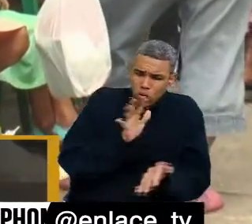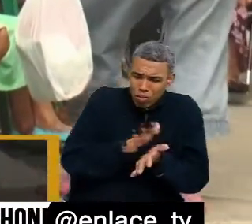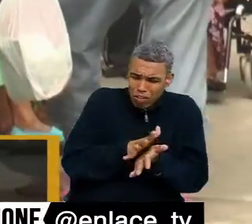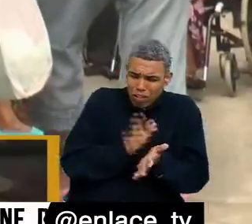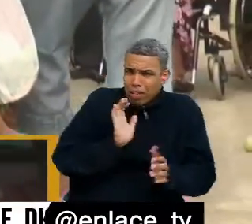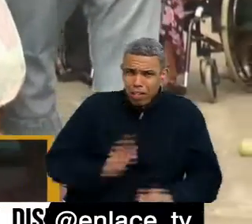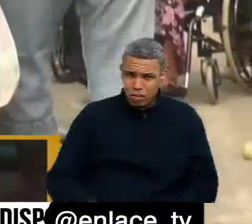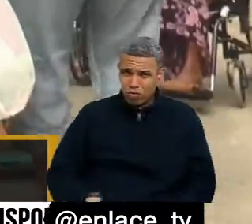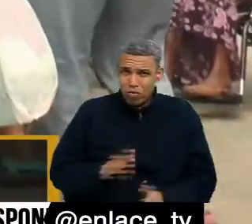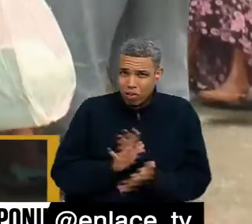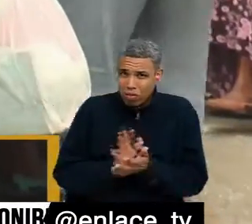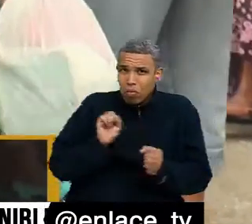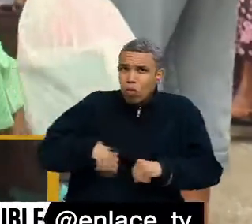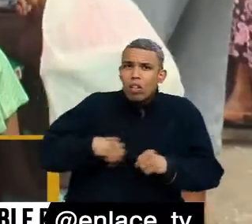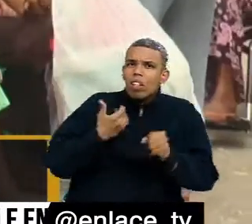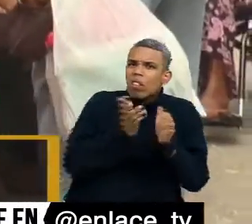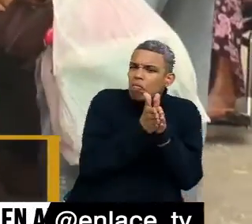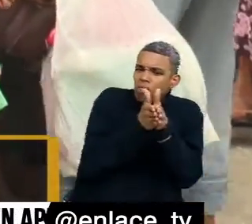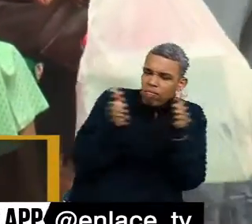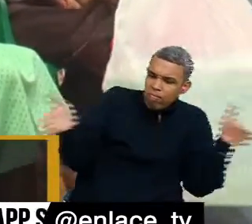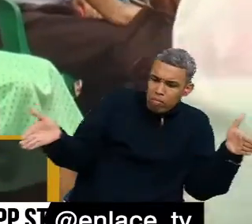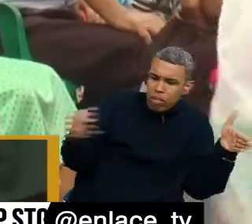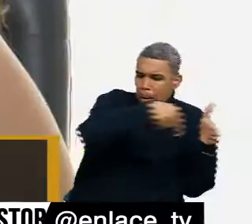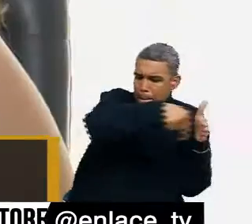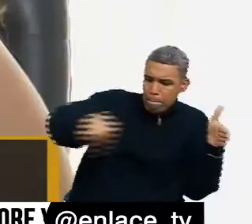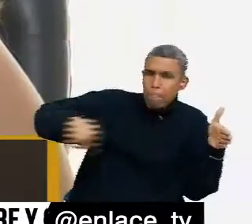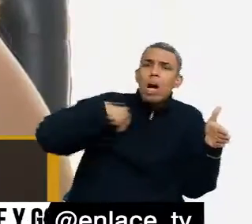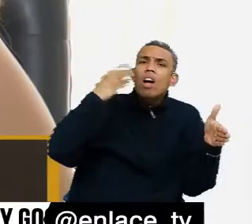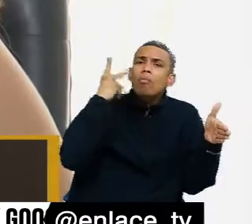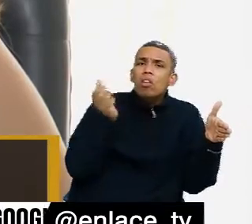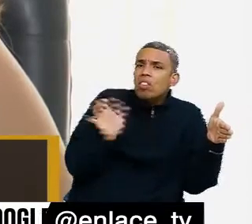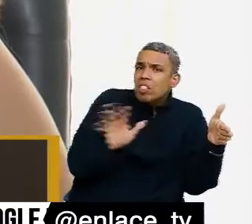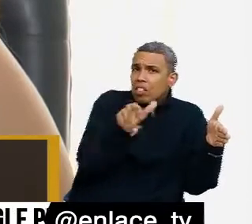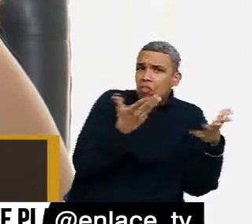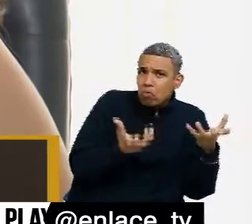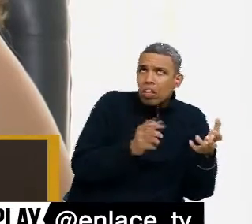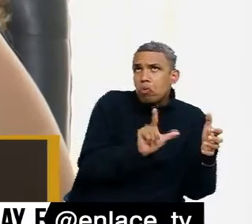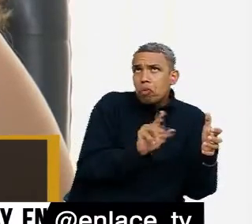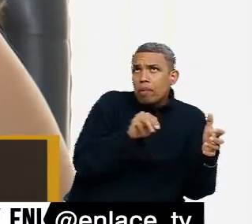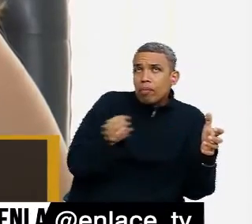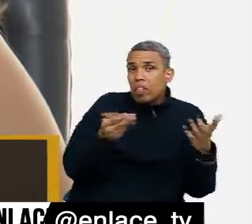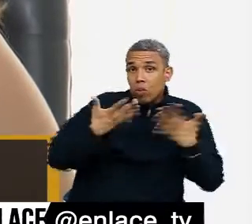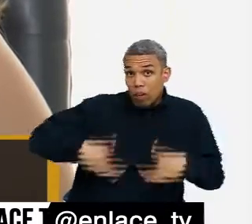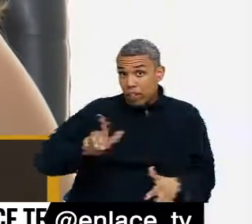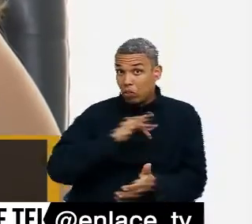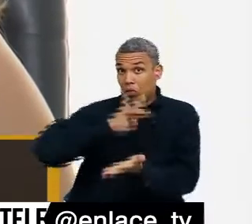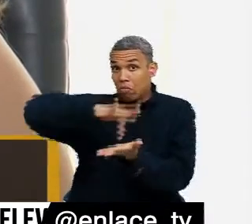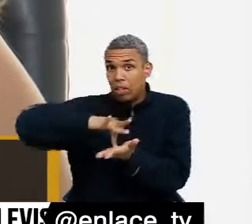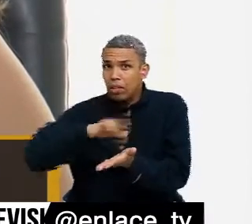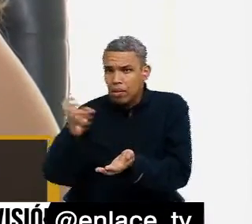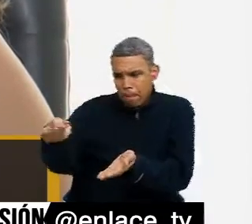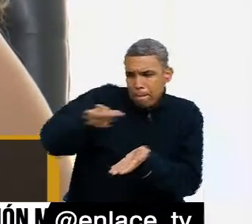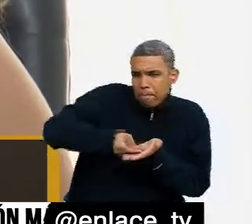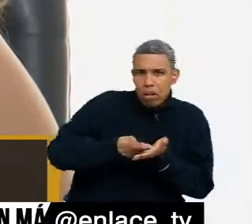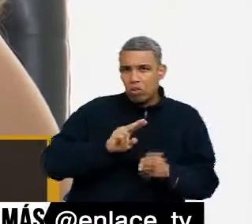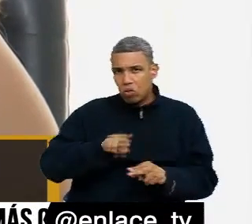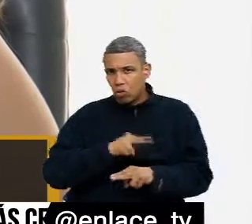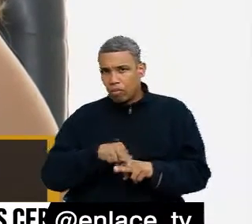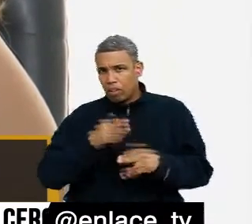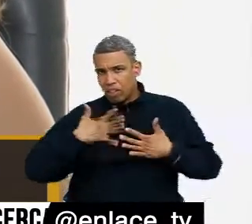les acumulan dos nóminas para poder realizar el pago. Si ese es el caso, pues igual van a contar con ese recurso porque Colombia Mayor